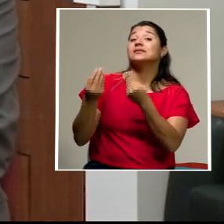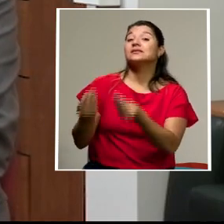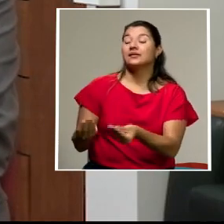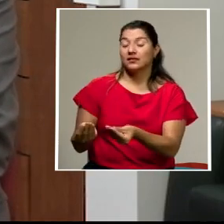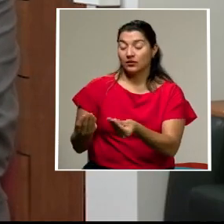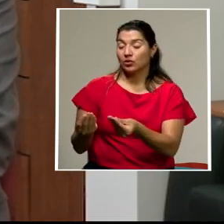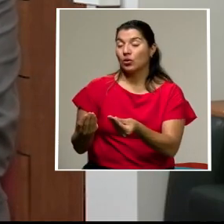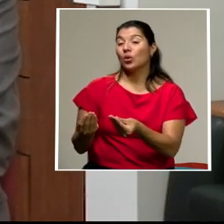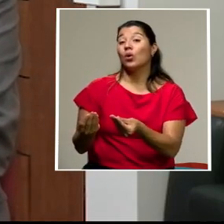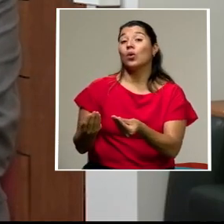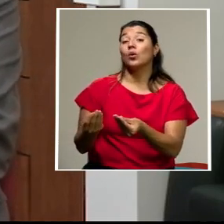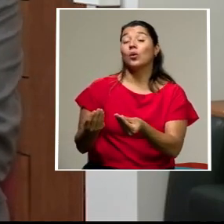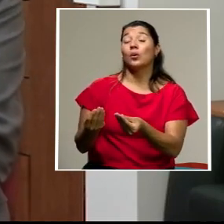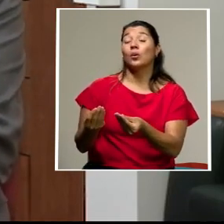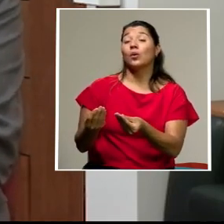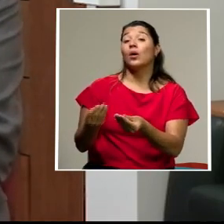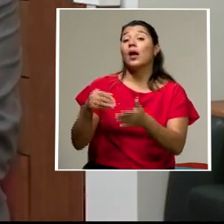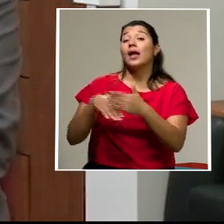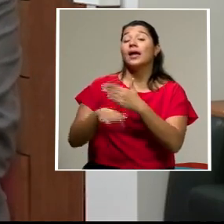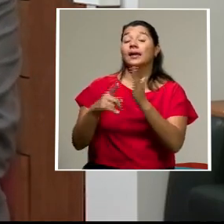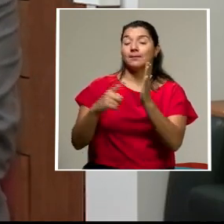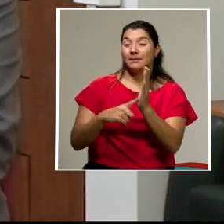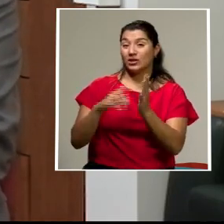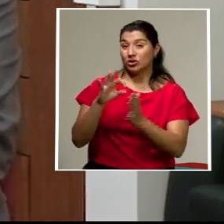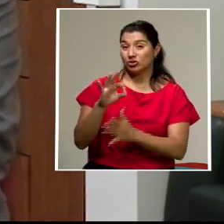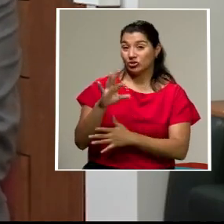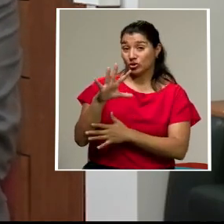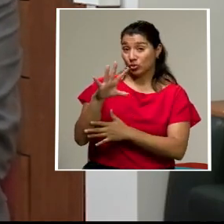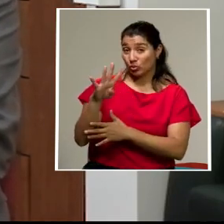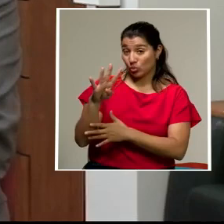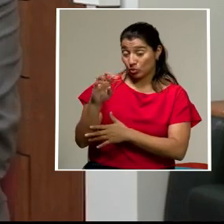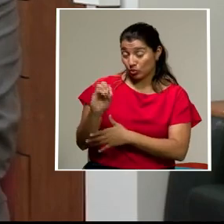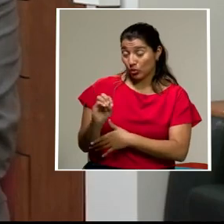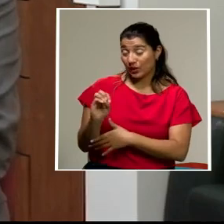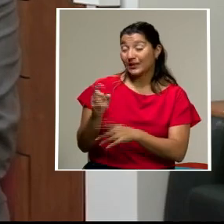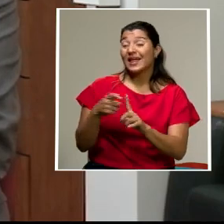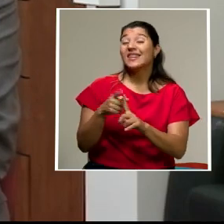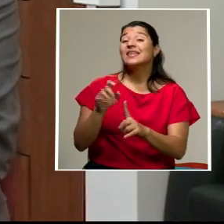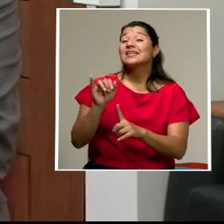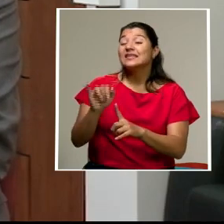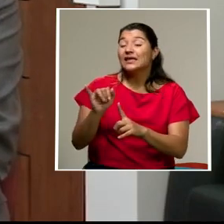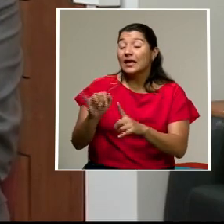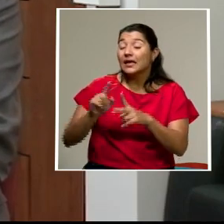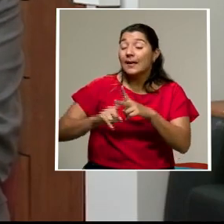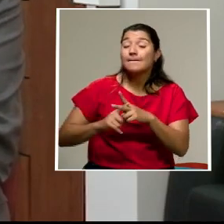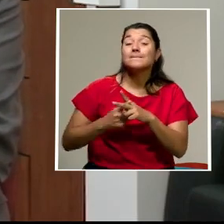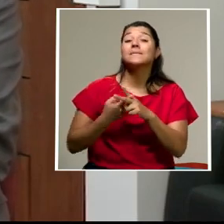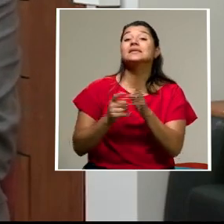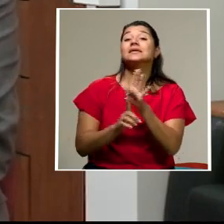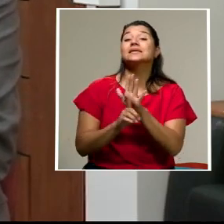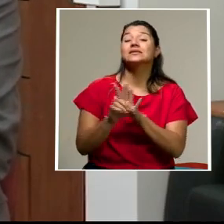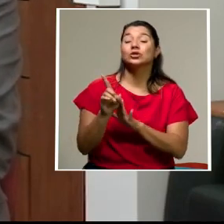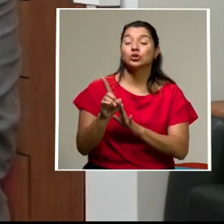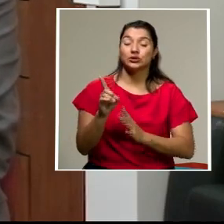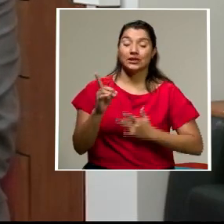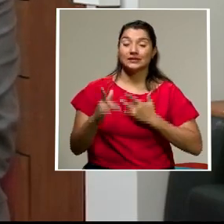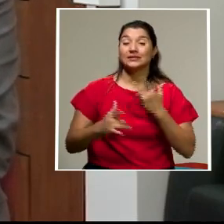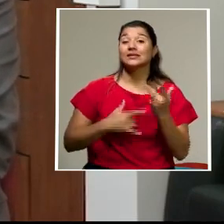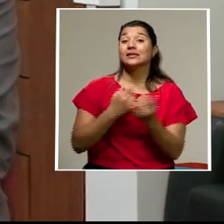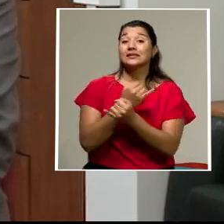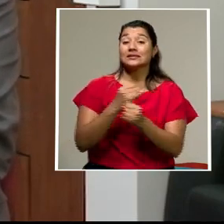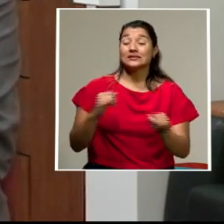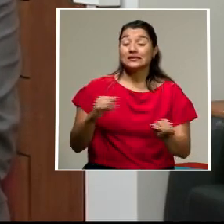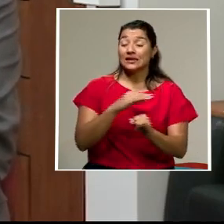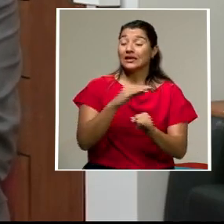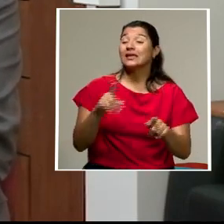de Costa Rica en 1940, se recoge desde allí el principio de autonomía y se expresa